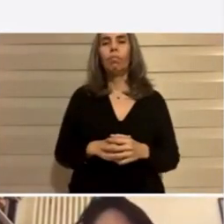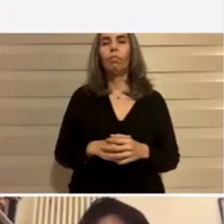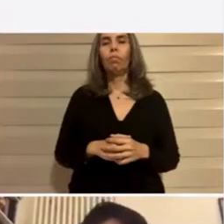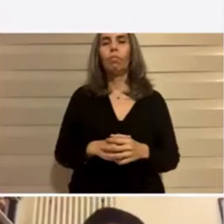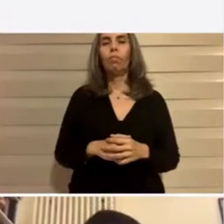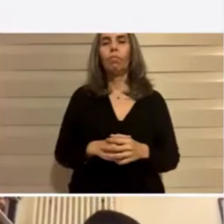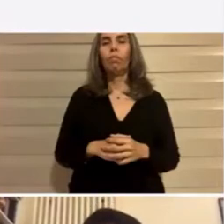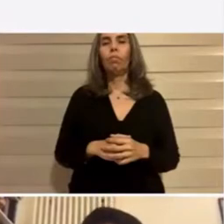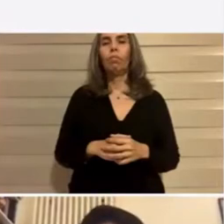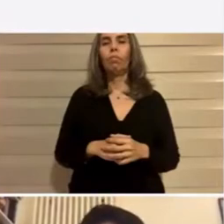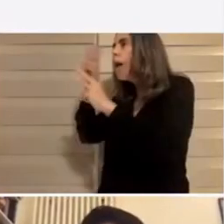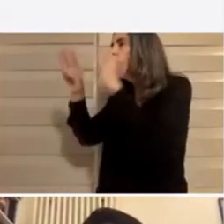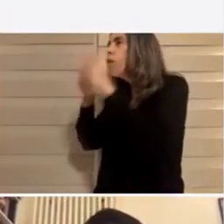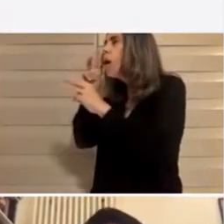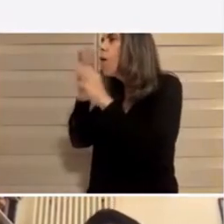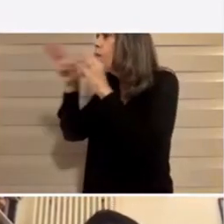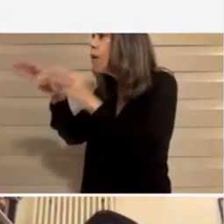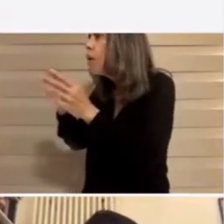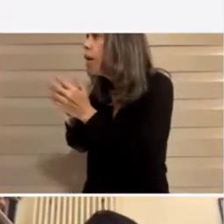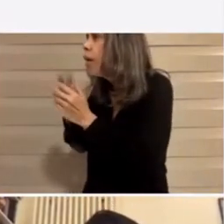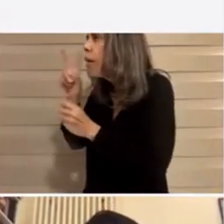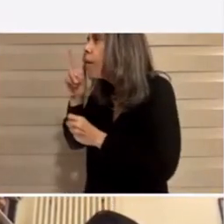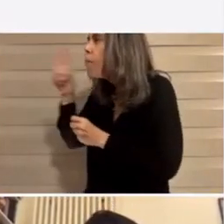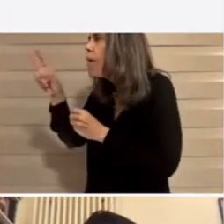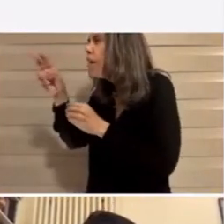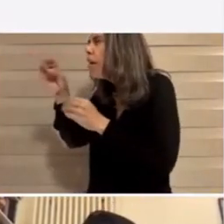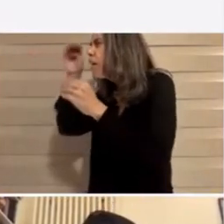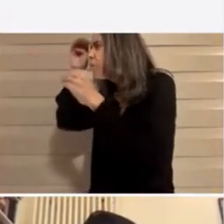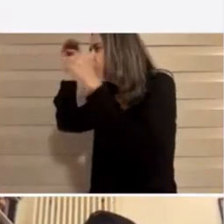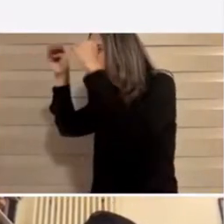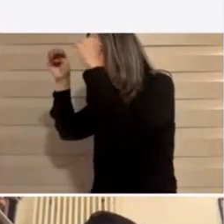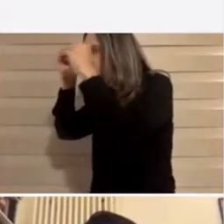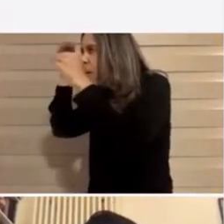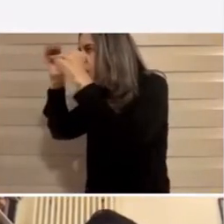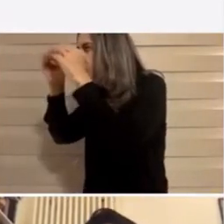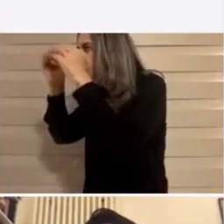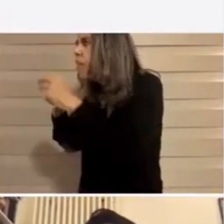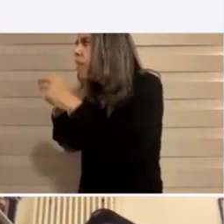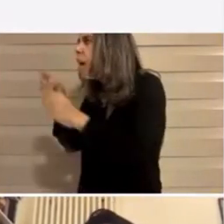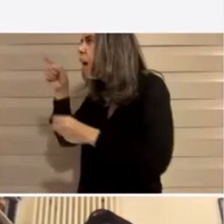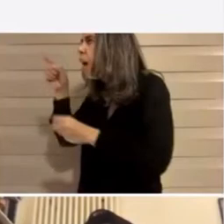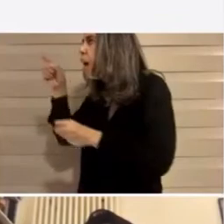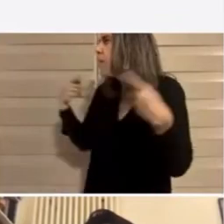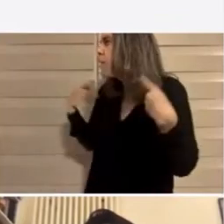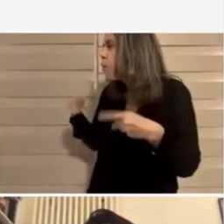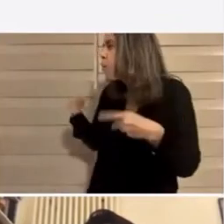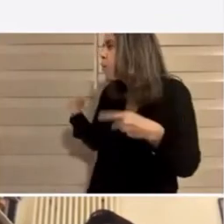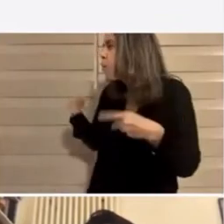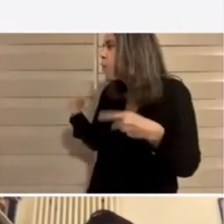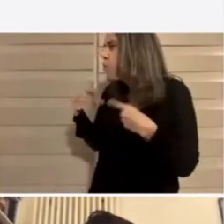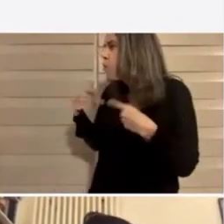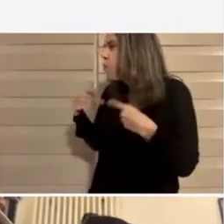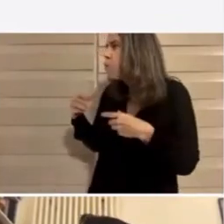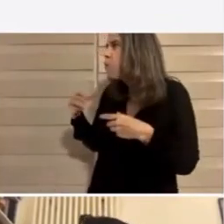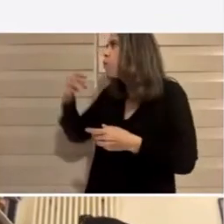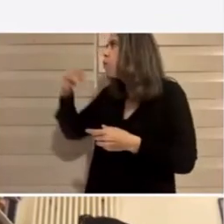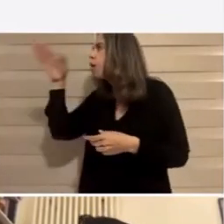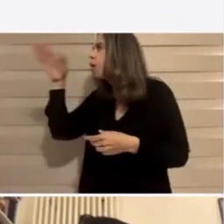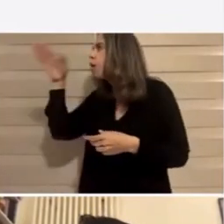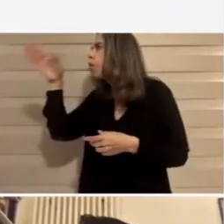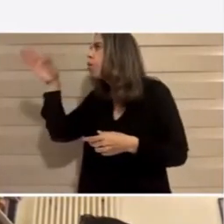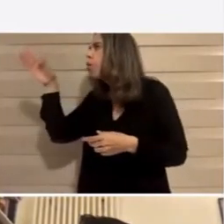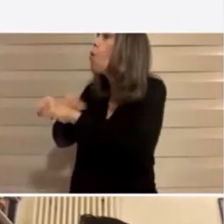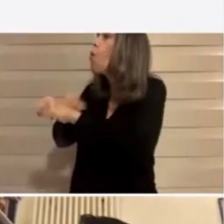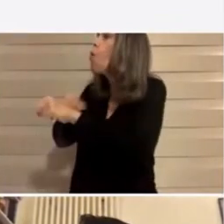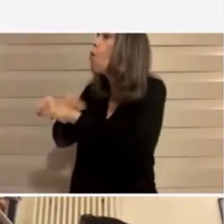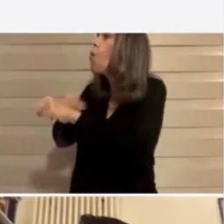diciendo ese pintor, por qué seleccionó esos colores, por qué usa esas formas, qué estaba pasando en este momento